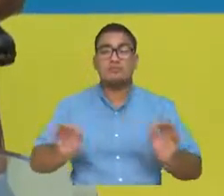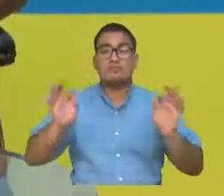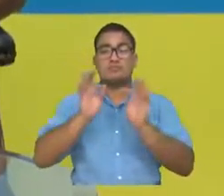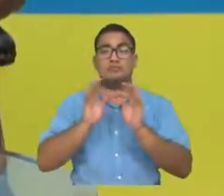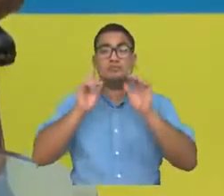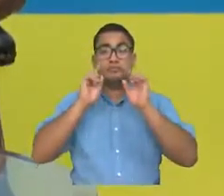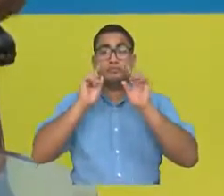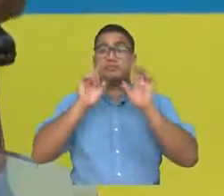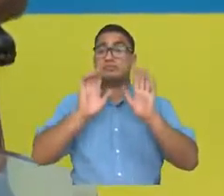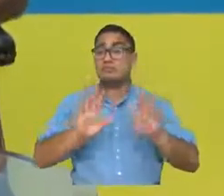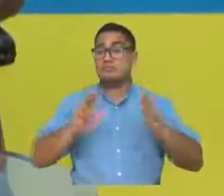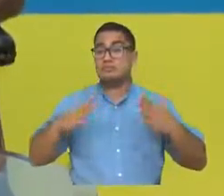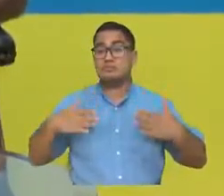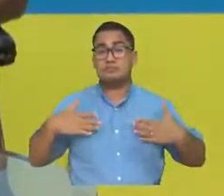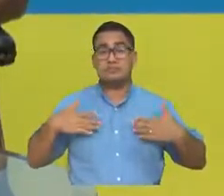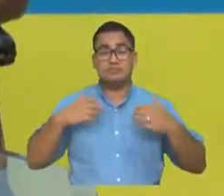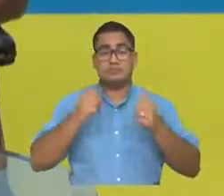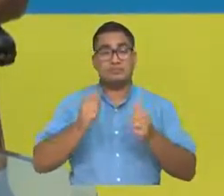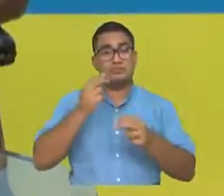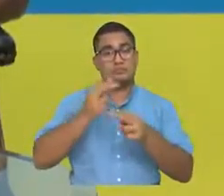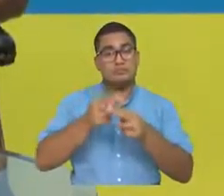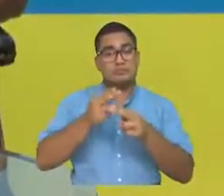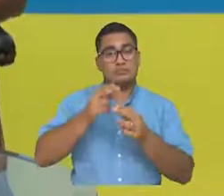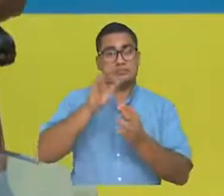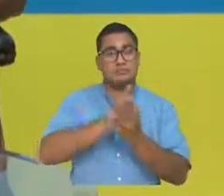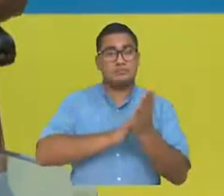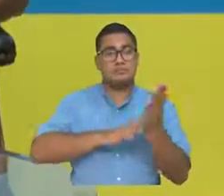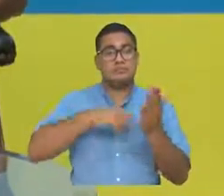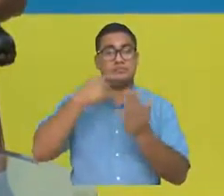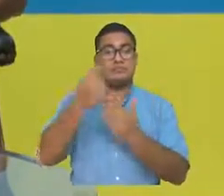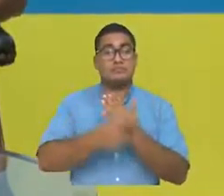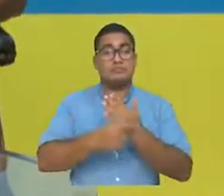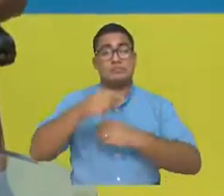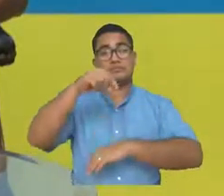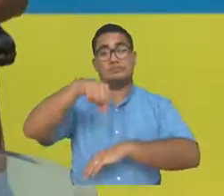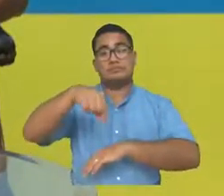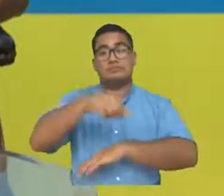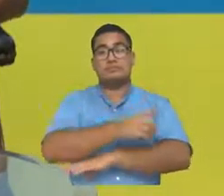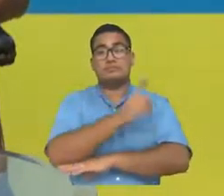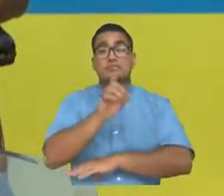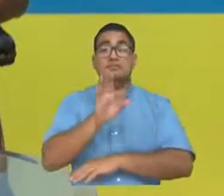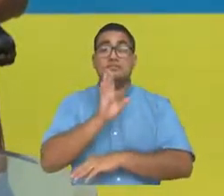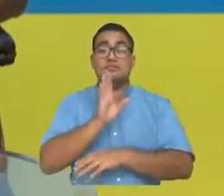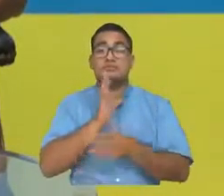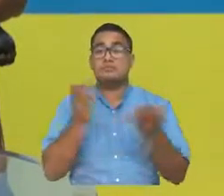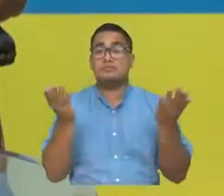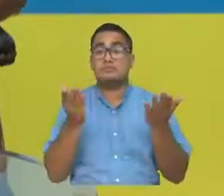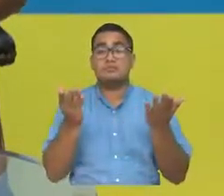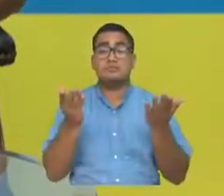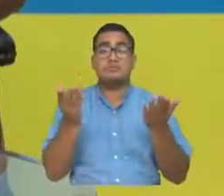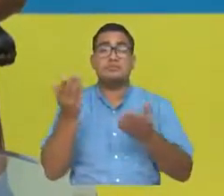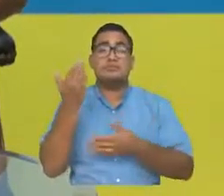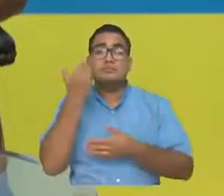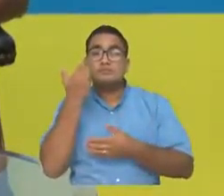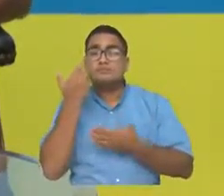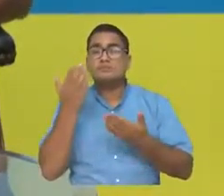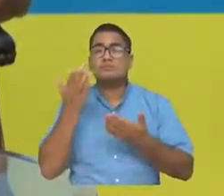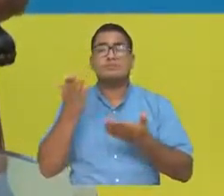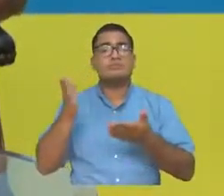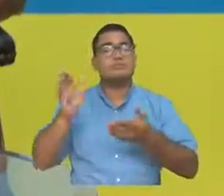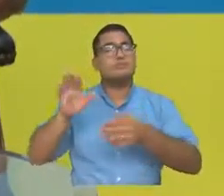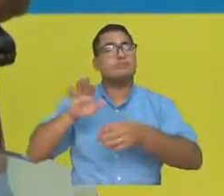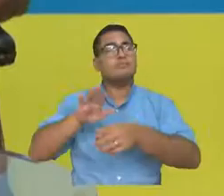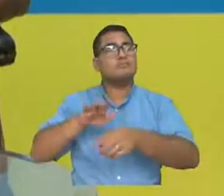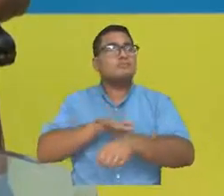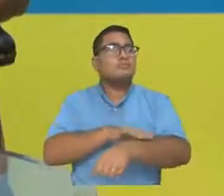las enfermedades que afectan a la población nicaragüense, tanto a los niños, a los jóvenes, a los adultos mayores, pero con